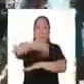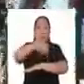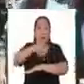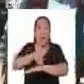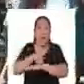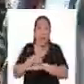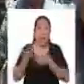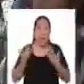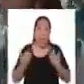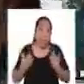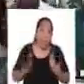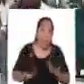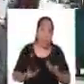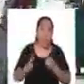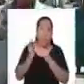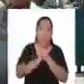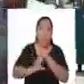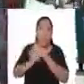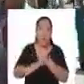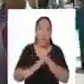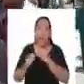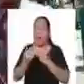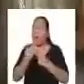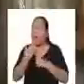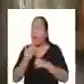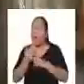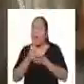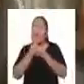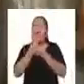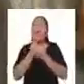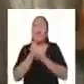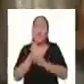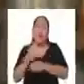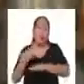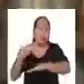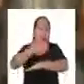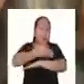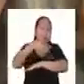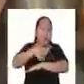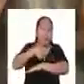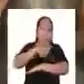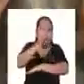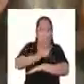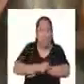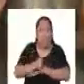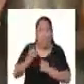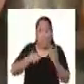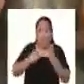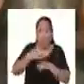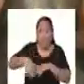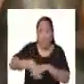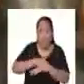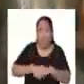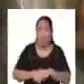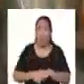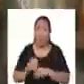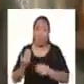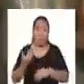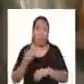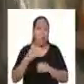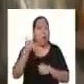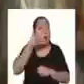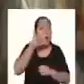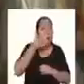más segura, ¿no? Tienes a quién recurrir en caso de pase alguna situación, generalmente están coordinados